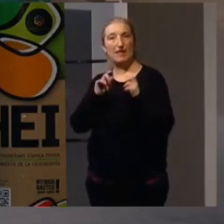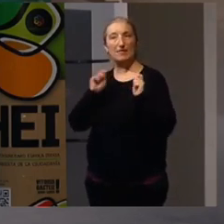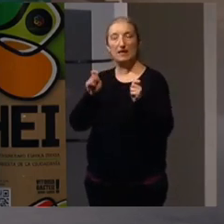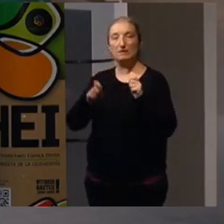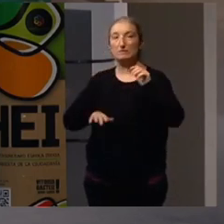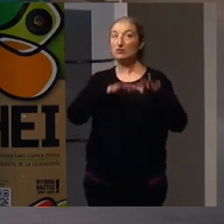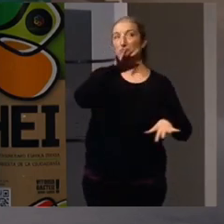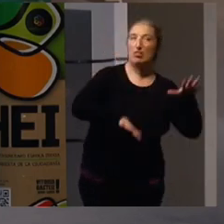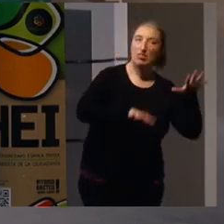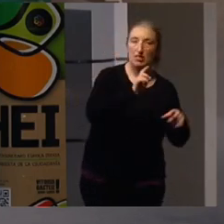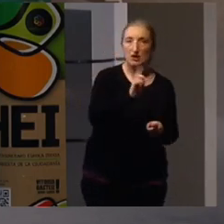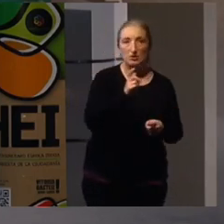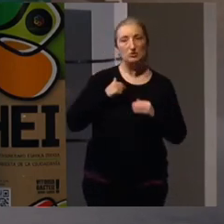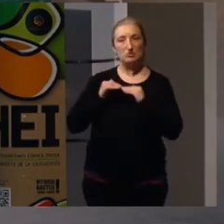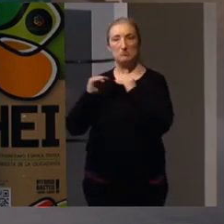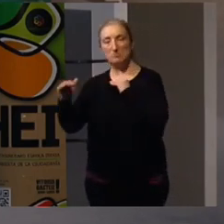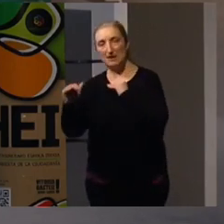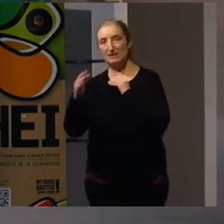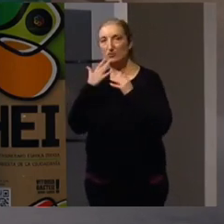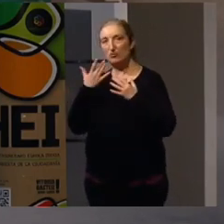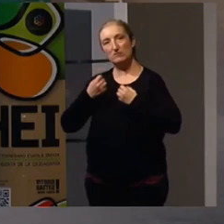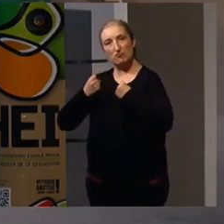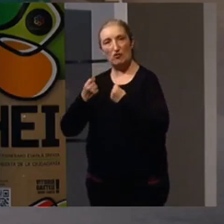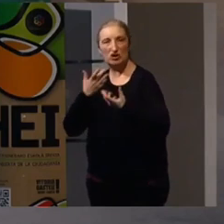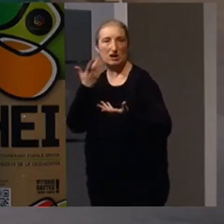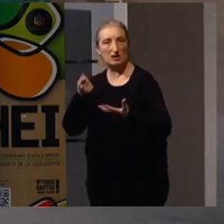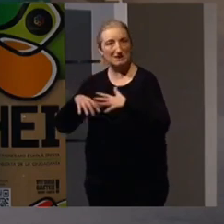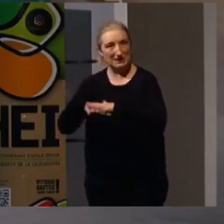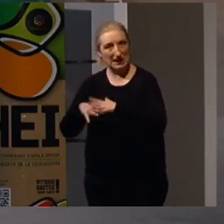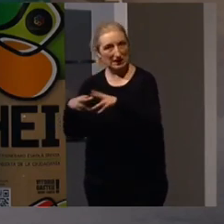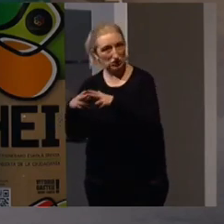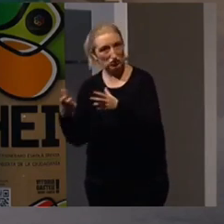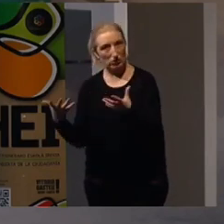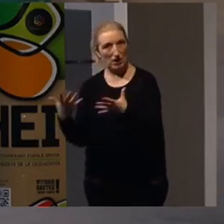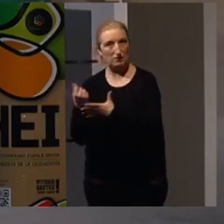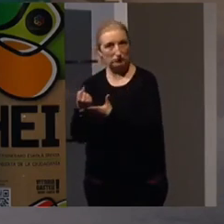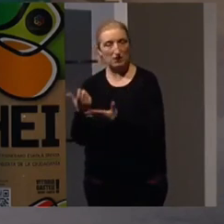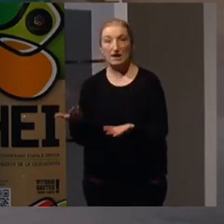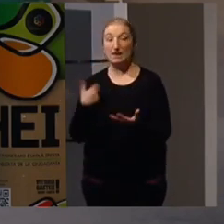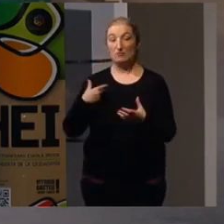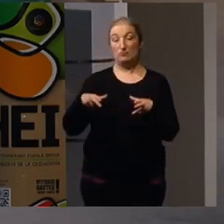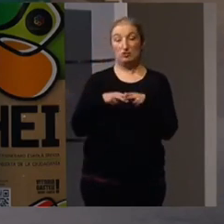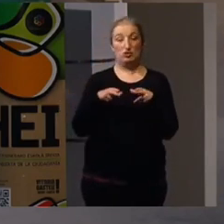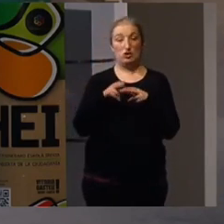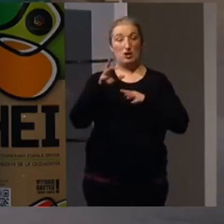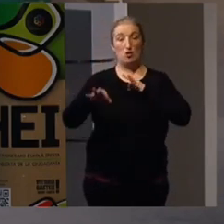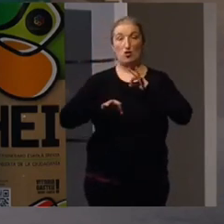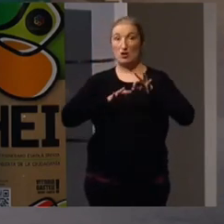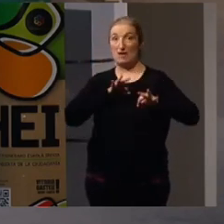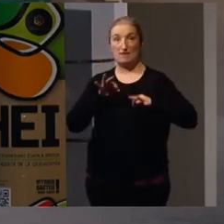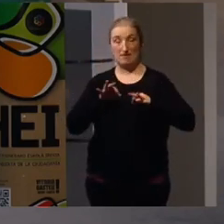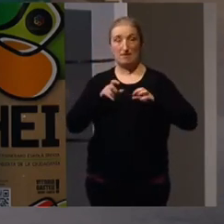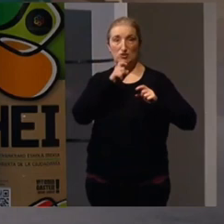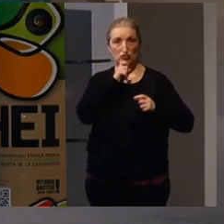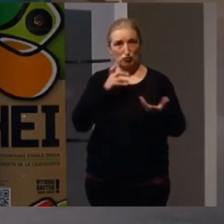dando vaivenes, pues evidentemente ese florecimiento es muchísimo más difícil. Todo hay que decir que nuestras sociedades están organizadas de manera que